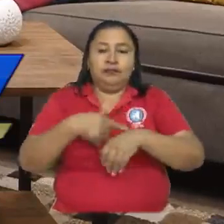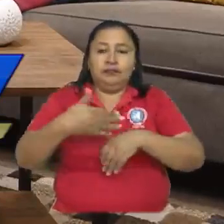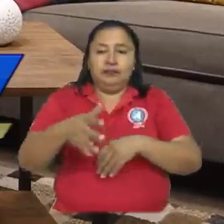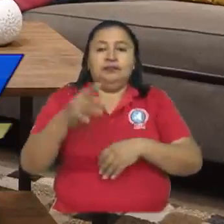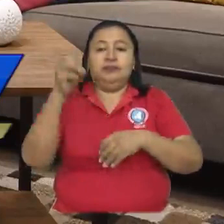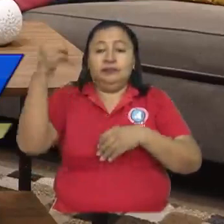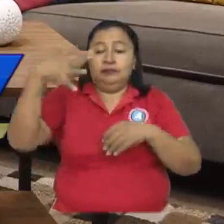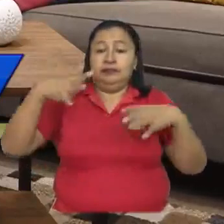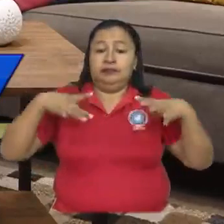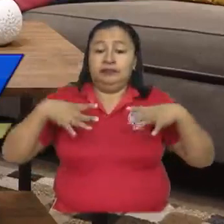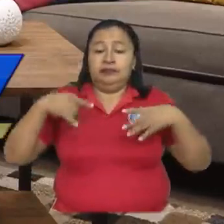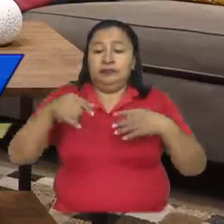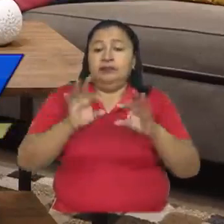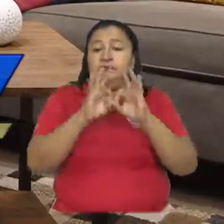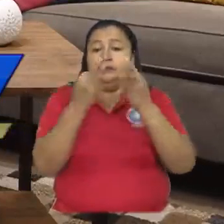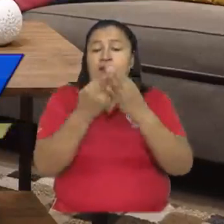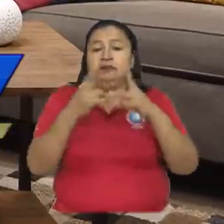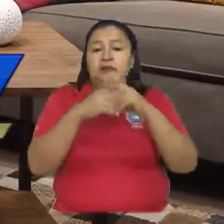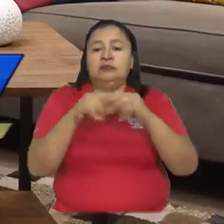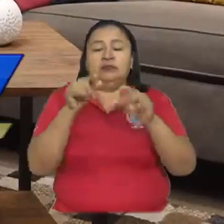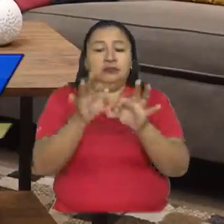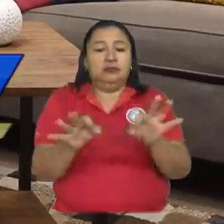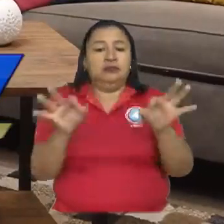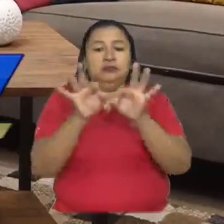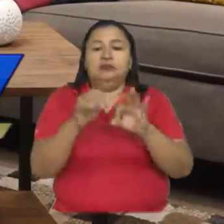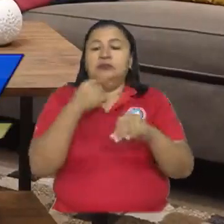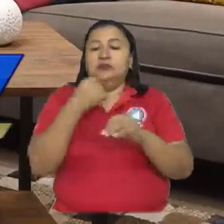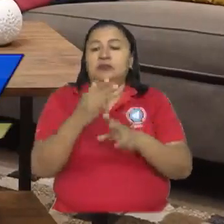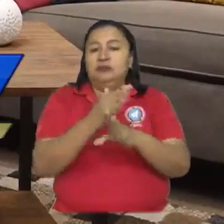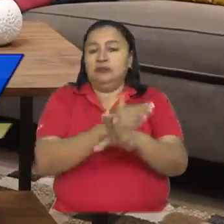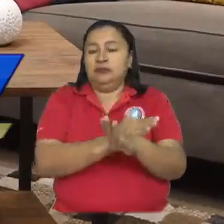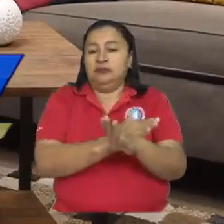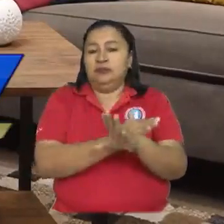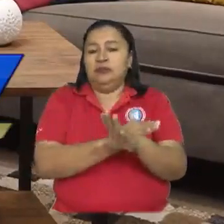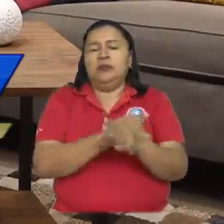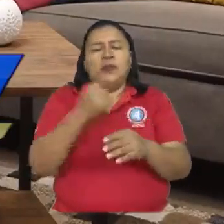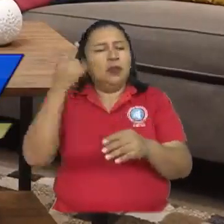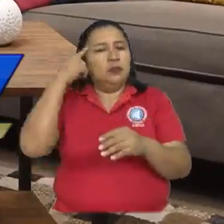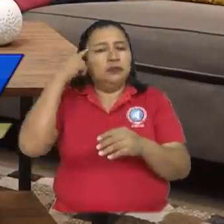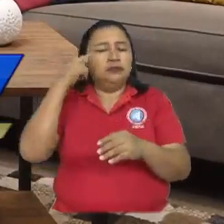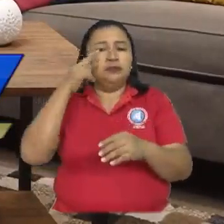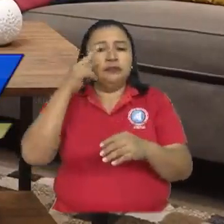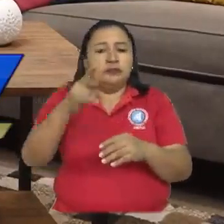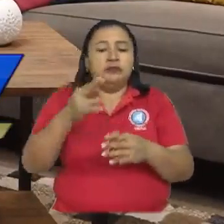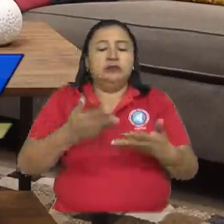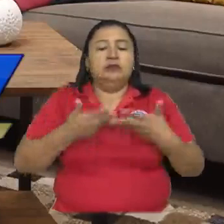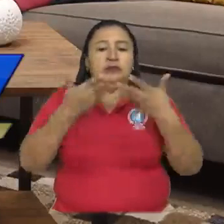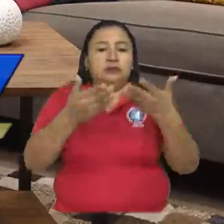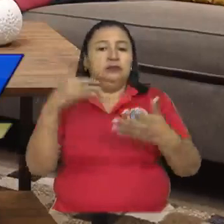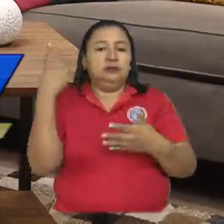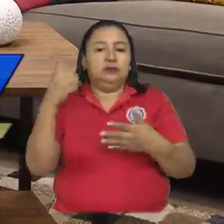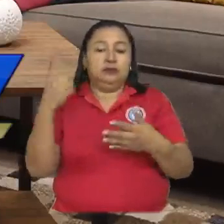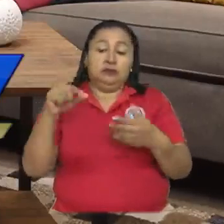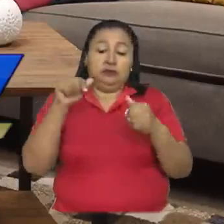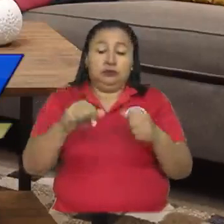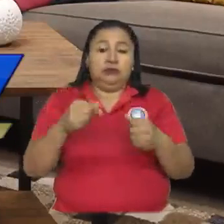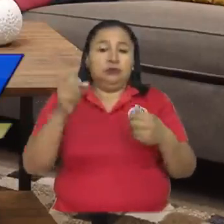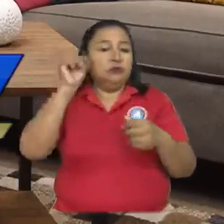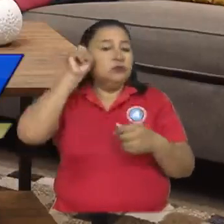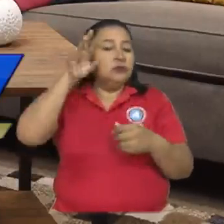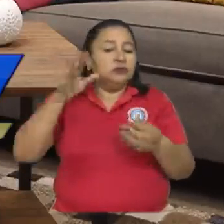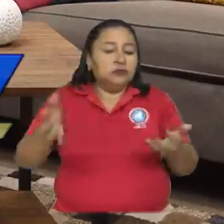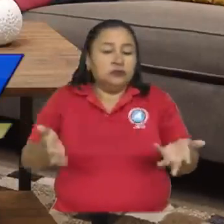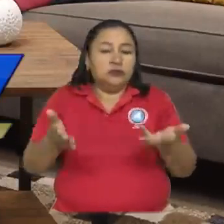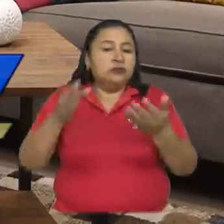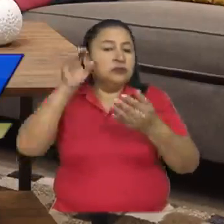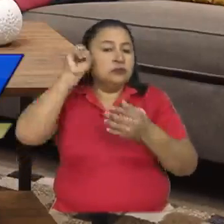festividades de las familias nicaragüenses. Interesante destacar este aspecto que usted mencionaba, la perspectiva de restitución de derecho, el turismo, es decir, fomentar el turismo con